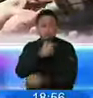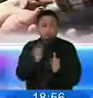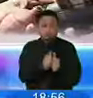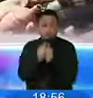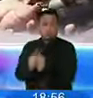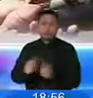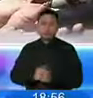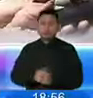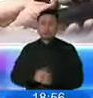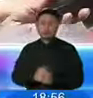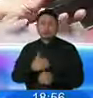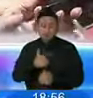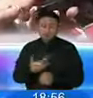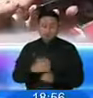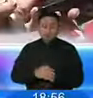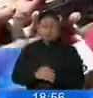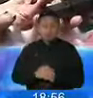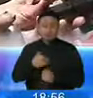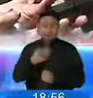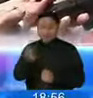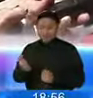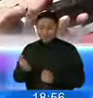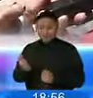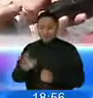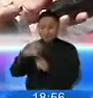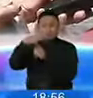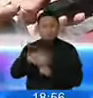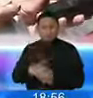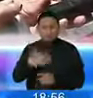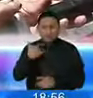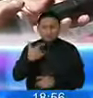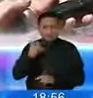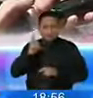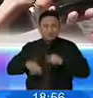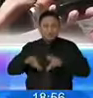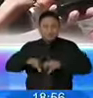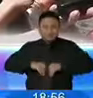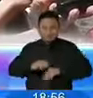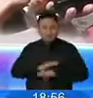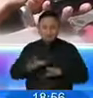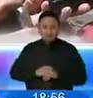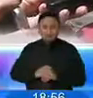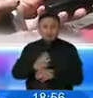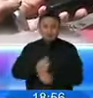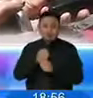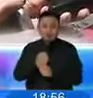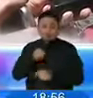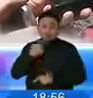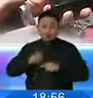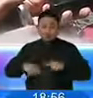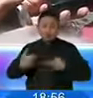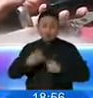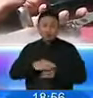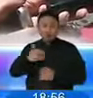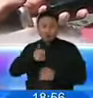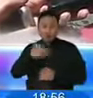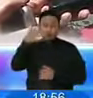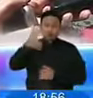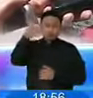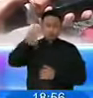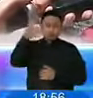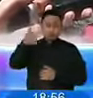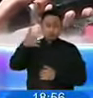No podemos nosotros prestarnos a este atropello, ni siquiera con un mínimo de seguridad para poder hablar y descargar lo